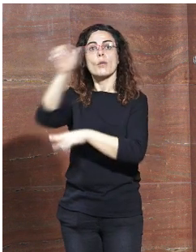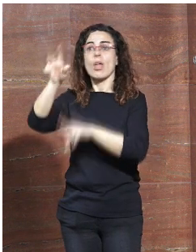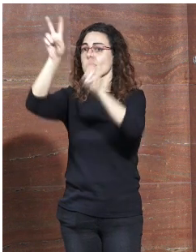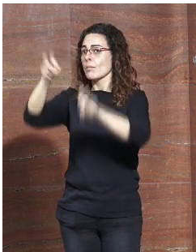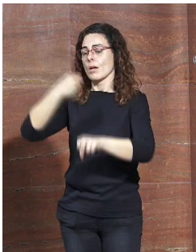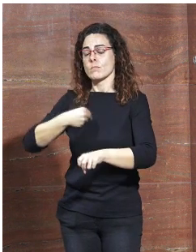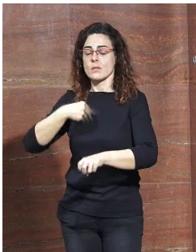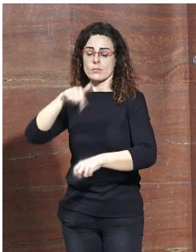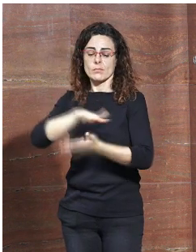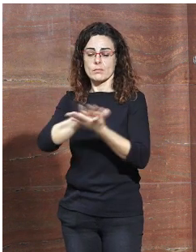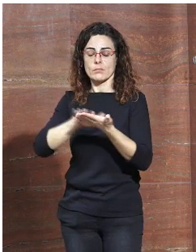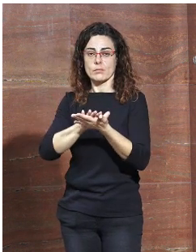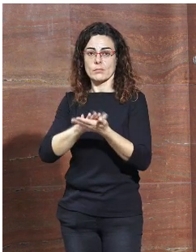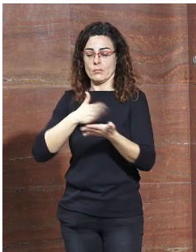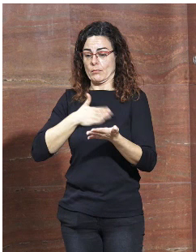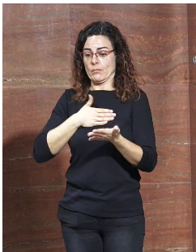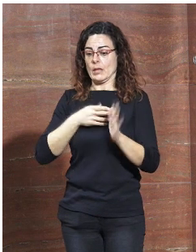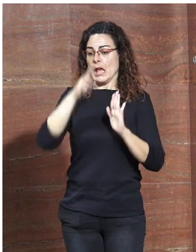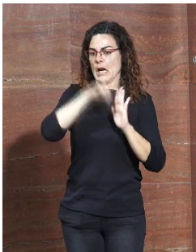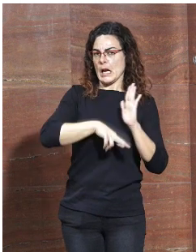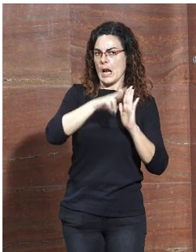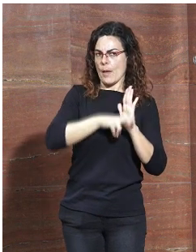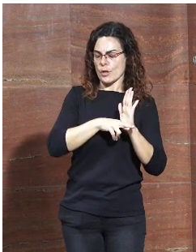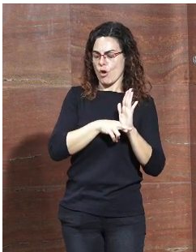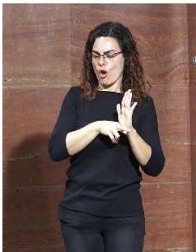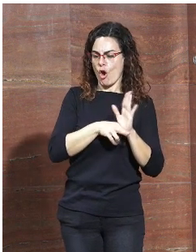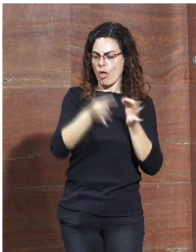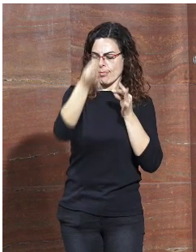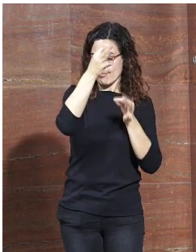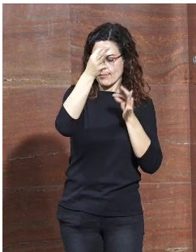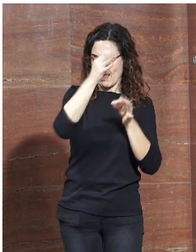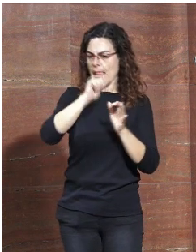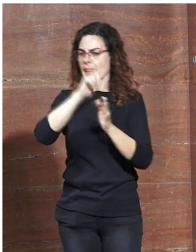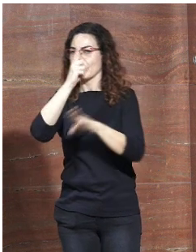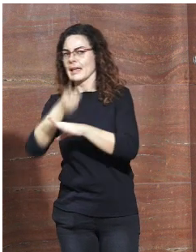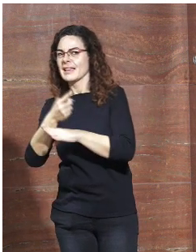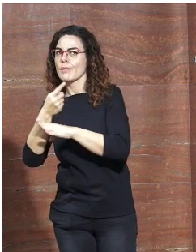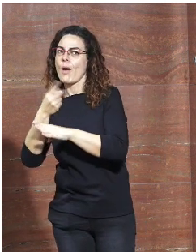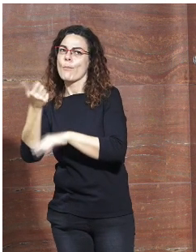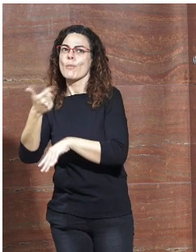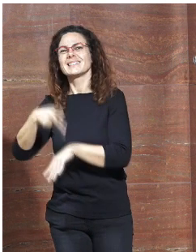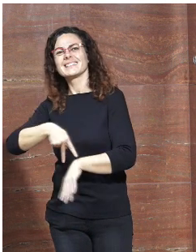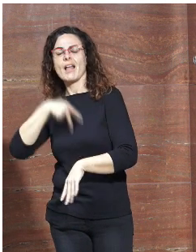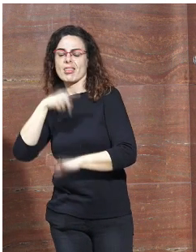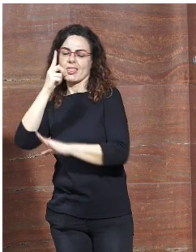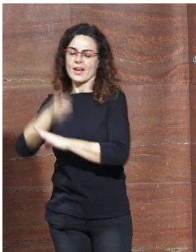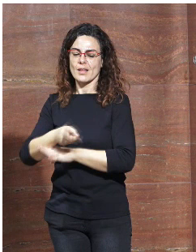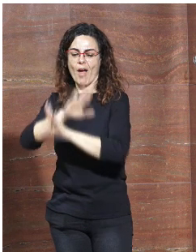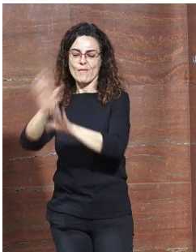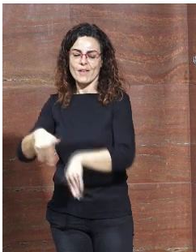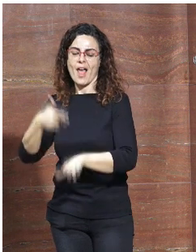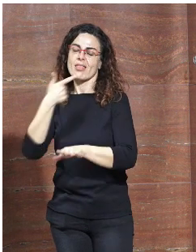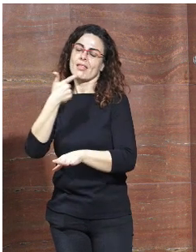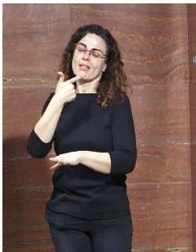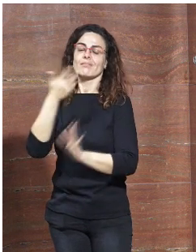cuestión. Nuestro reglamento va a ser más ambicioso que lo que dice la directiva. La directiva, en definitiva, también habla